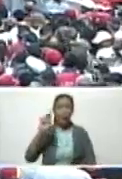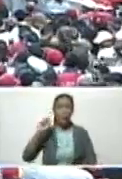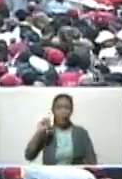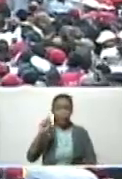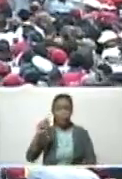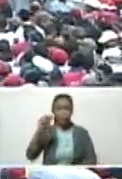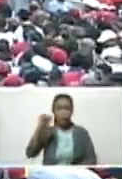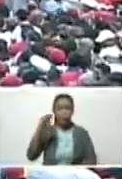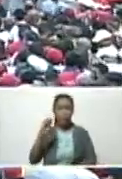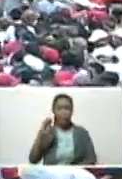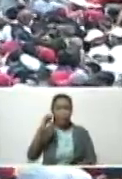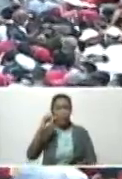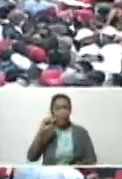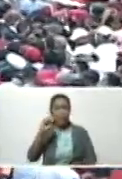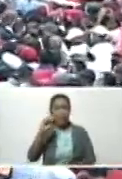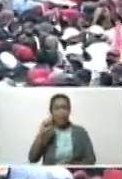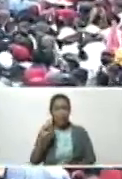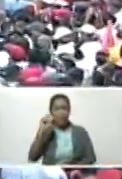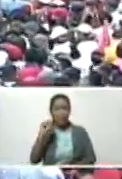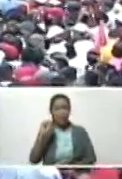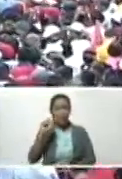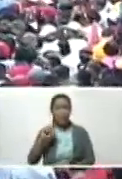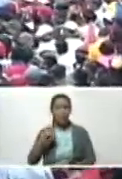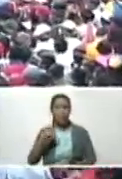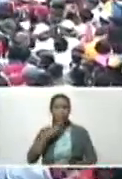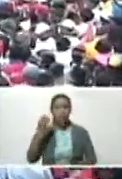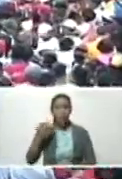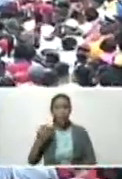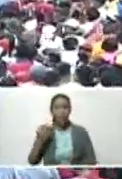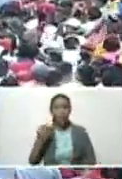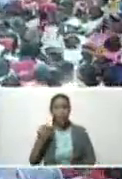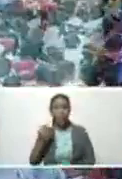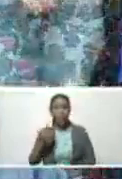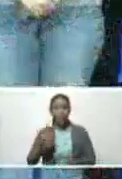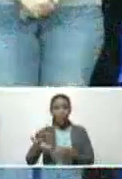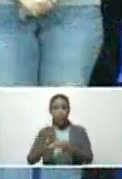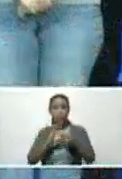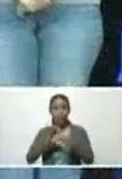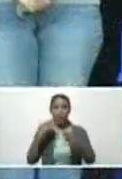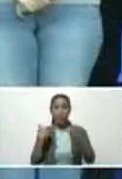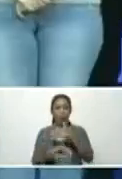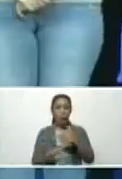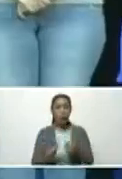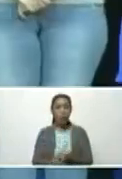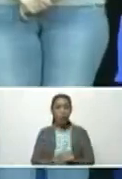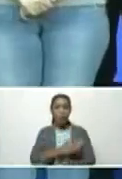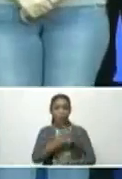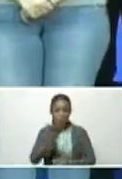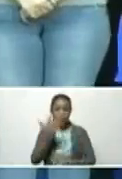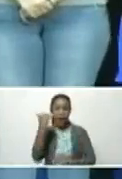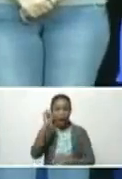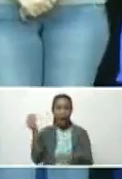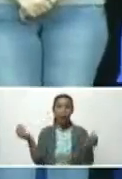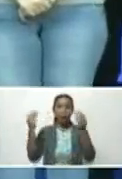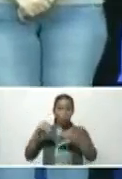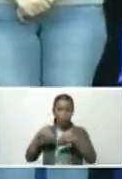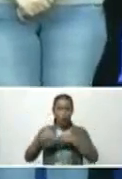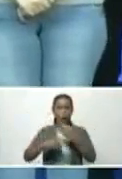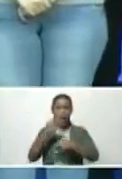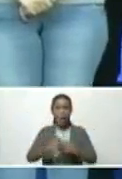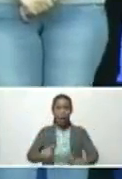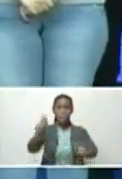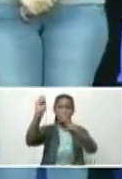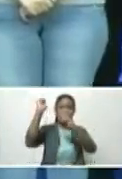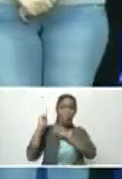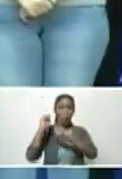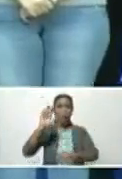3R.net, juventud, vamos, unidos. ¿Ustedes están de acuerdo en asumir